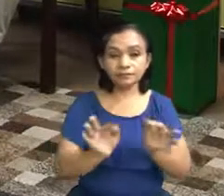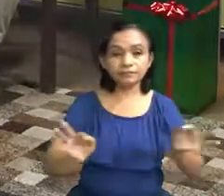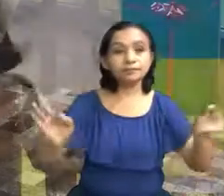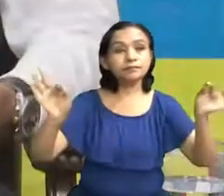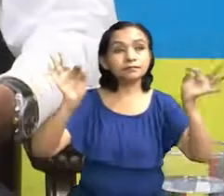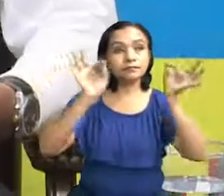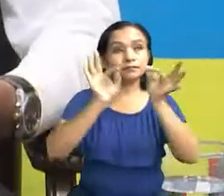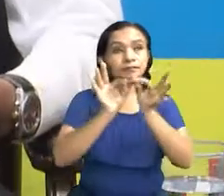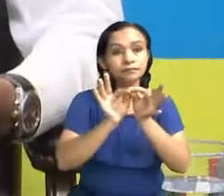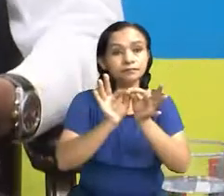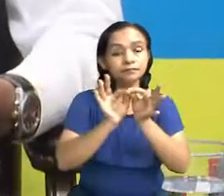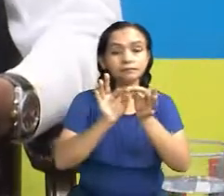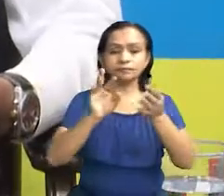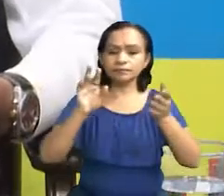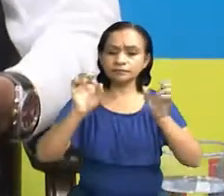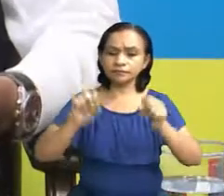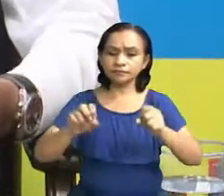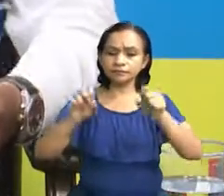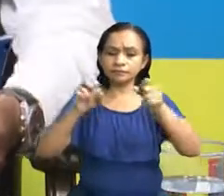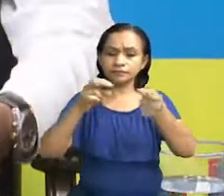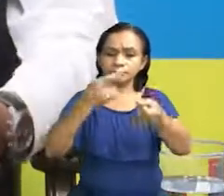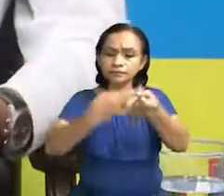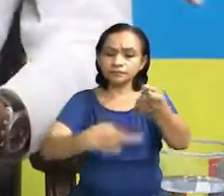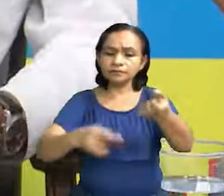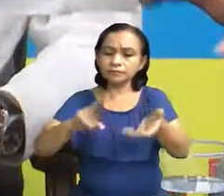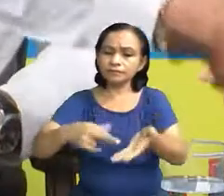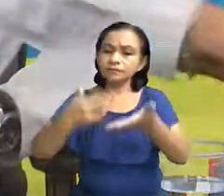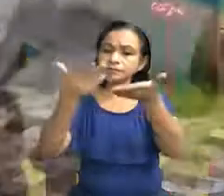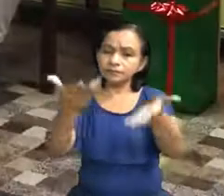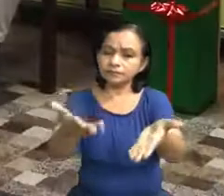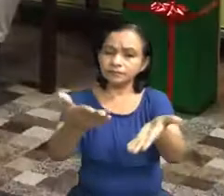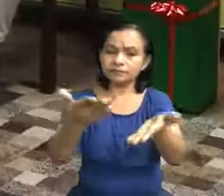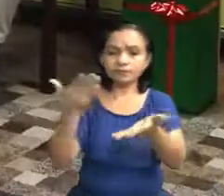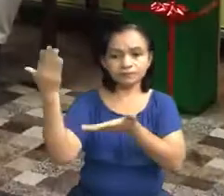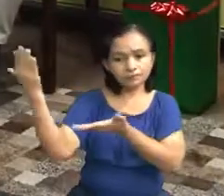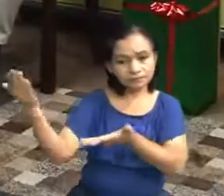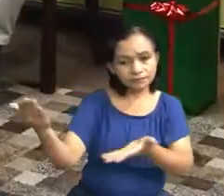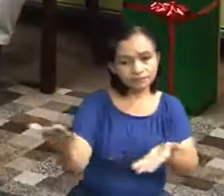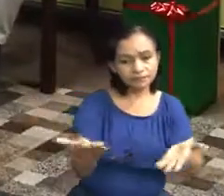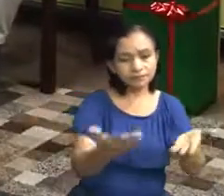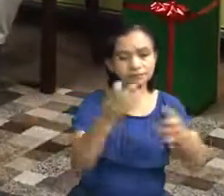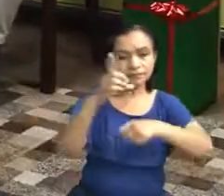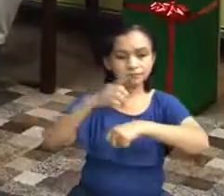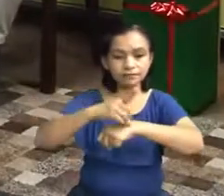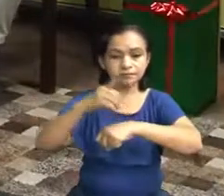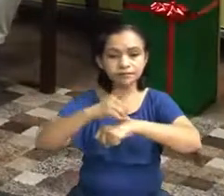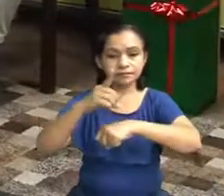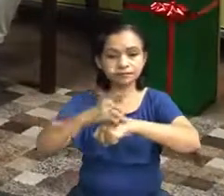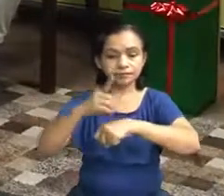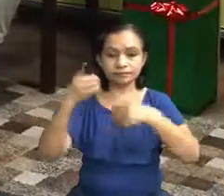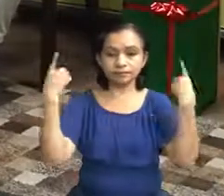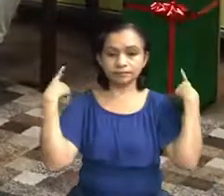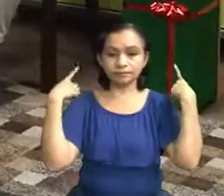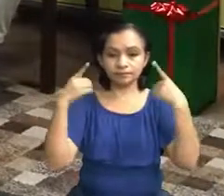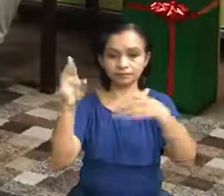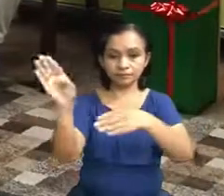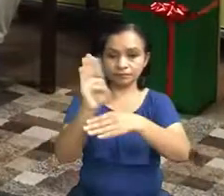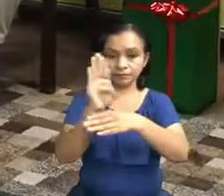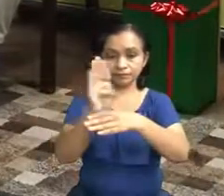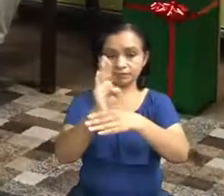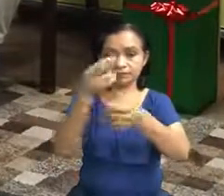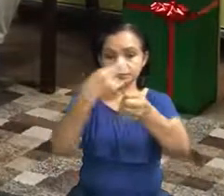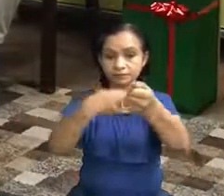importancia de la donación de sangre. Bienvenido, doctor. Sí. Gracias. Berrío, gracias. Director del Banco Nacional de Sangre.